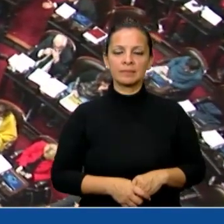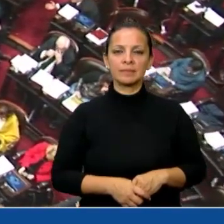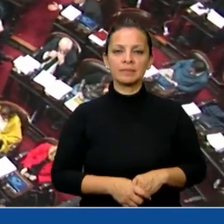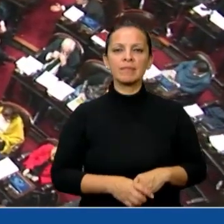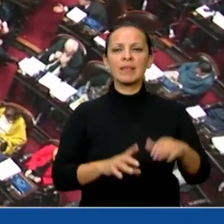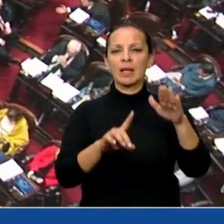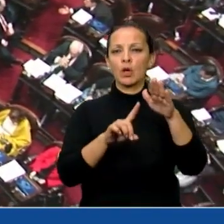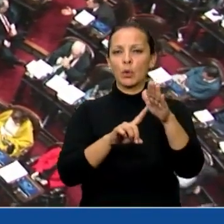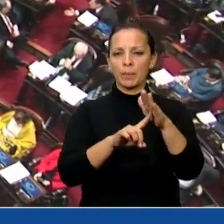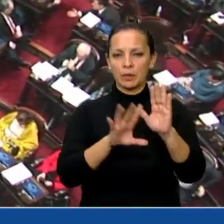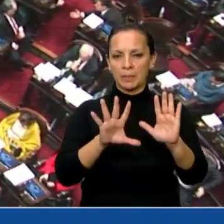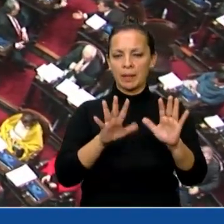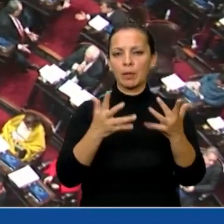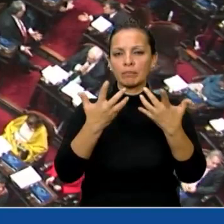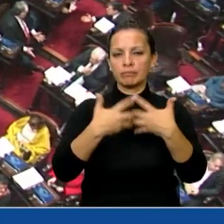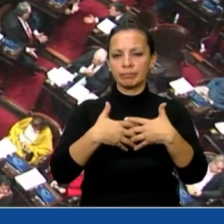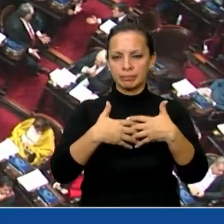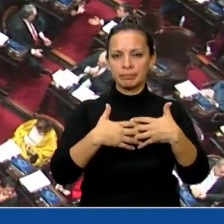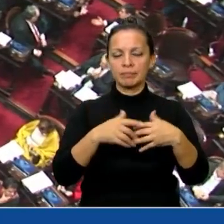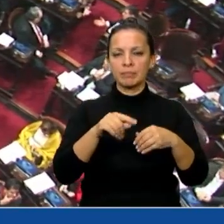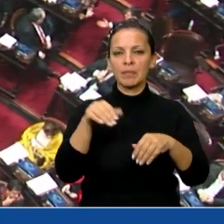Esperen un minuto, pues están cargando las abstenciones.